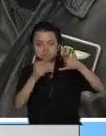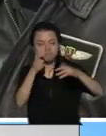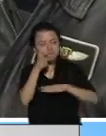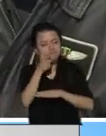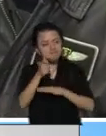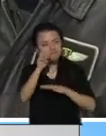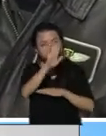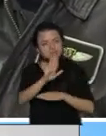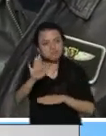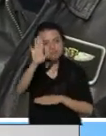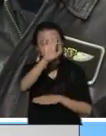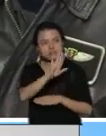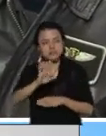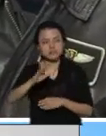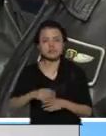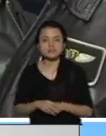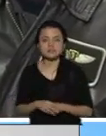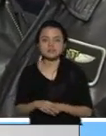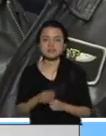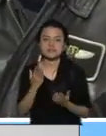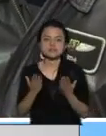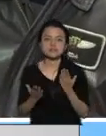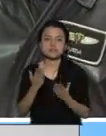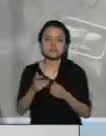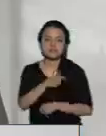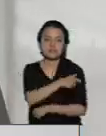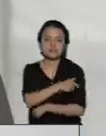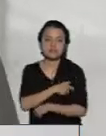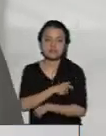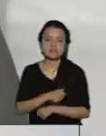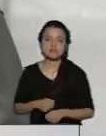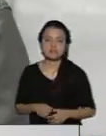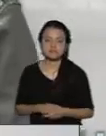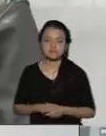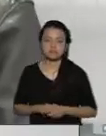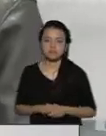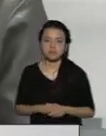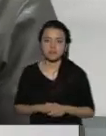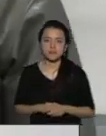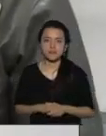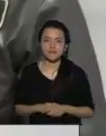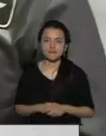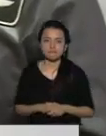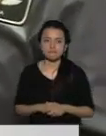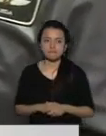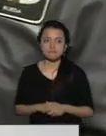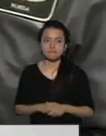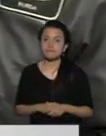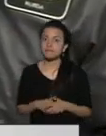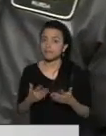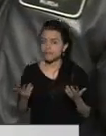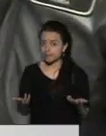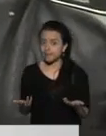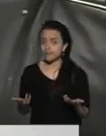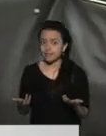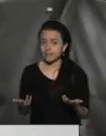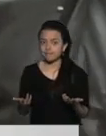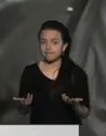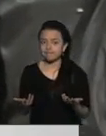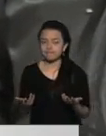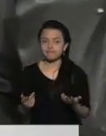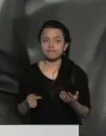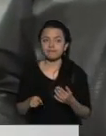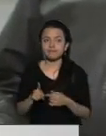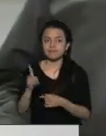atención en territorio a través de los comités departamentales. Mayor, muchísimas gracias. Pues justamente ante este fenómeno climático, el gobierno